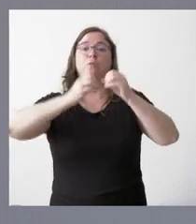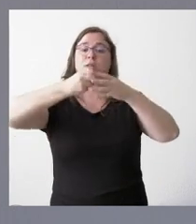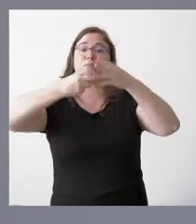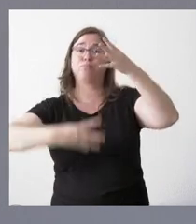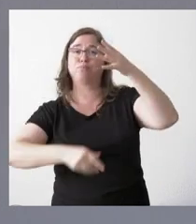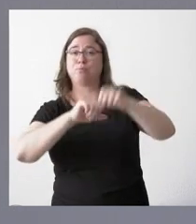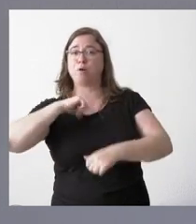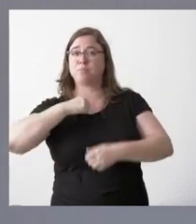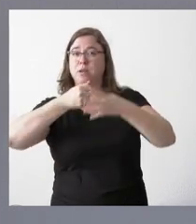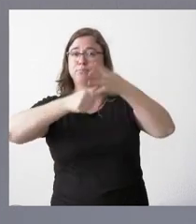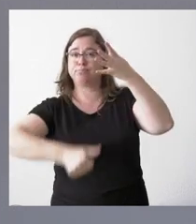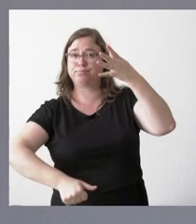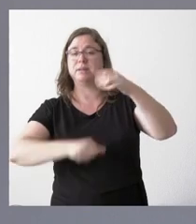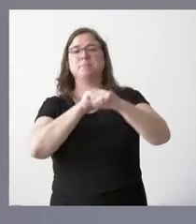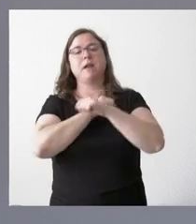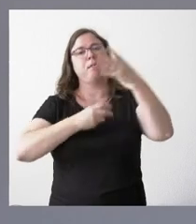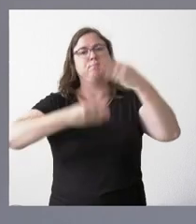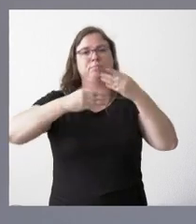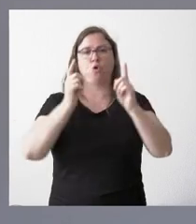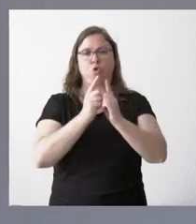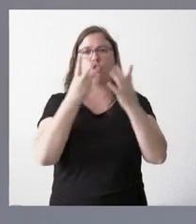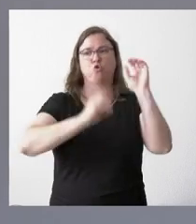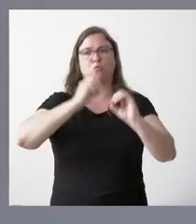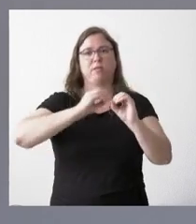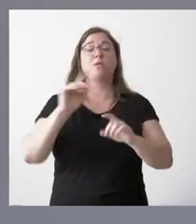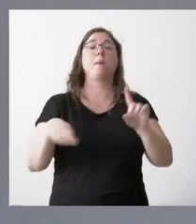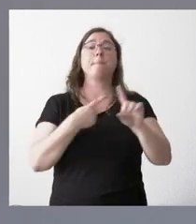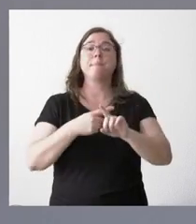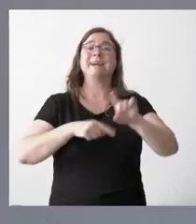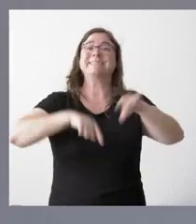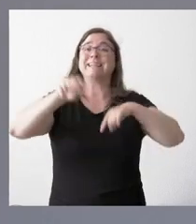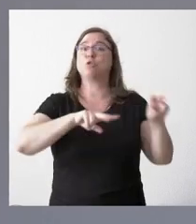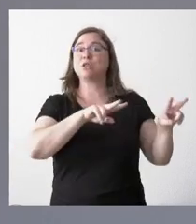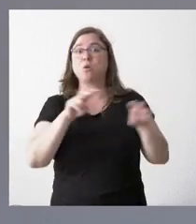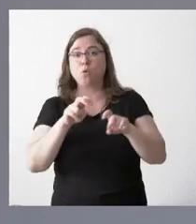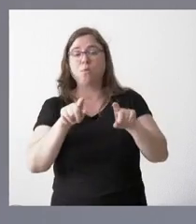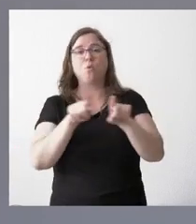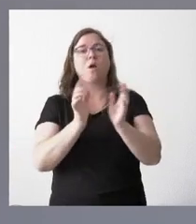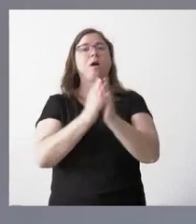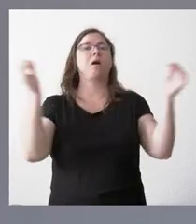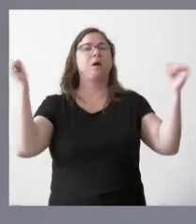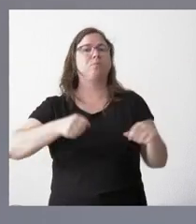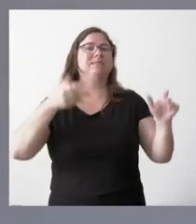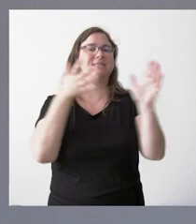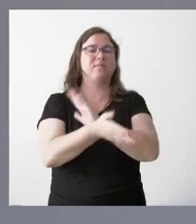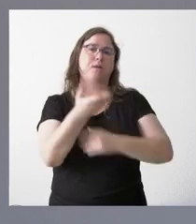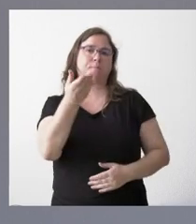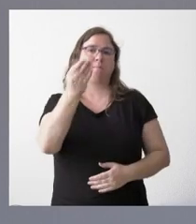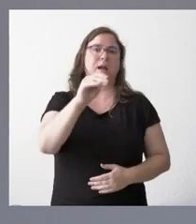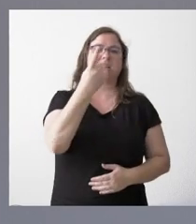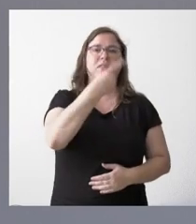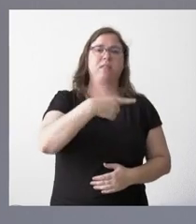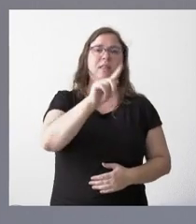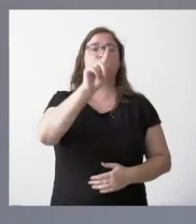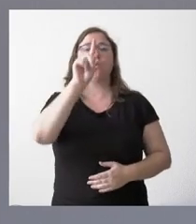en materia sanitaria en este periodo y, además, el nuevo transporte sanitario que se ha acordado y que supone incrementar en